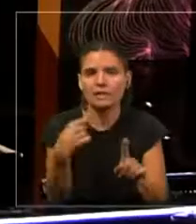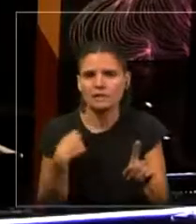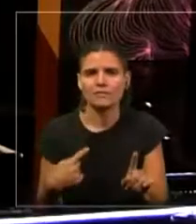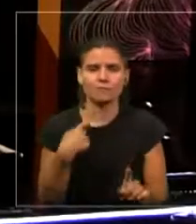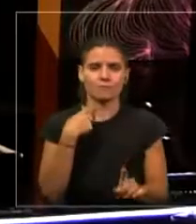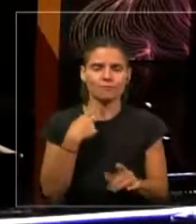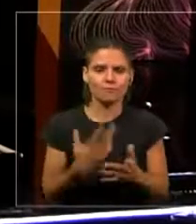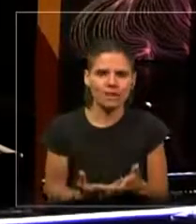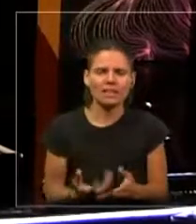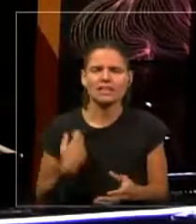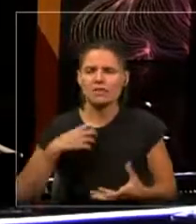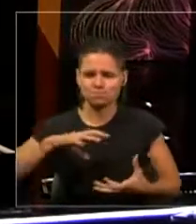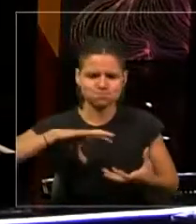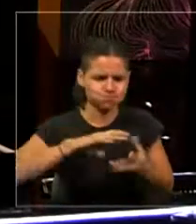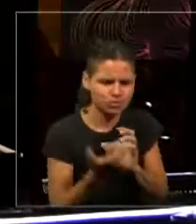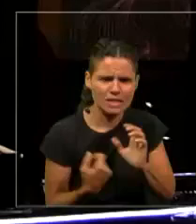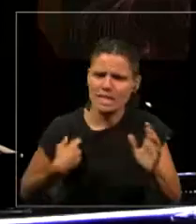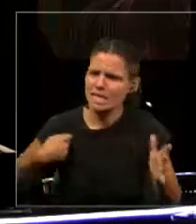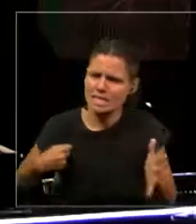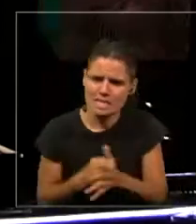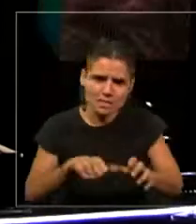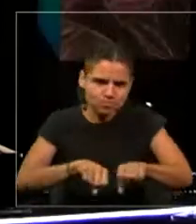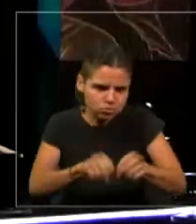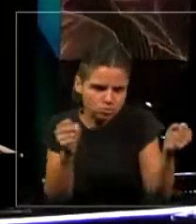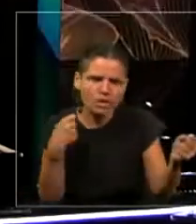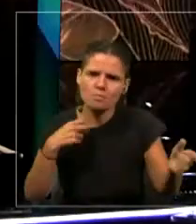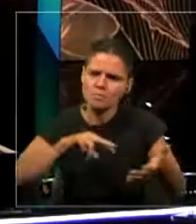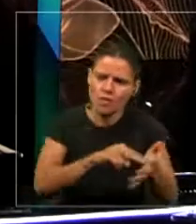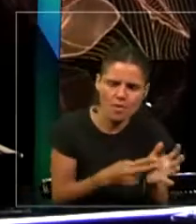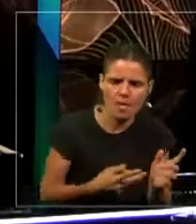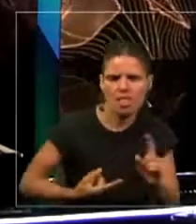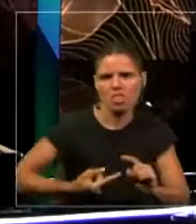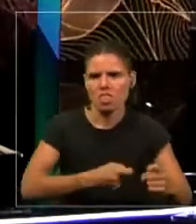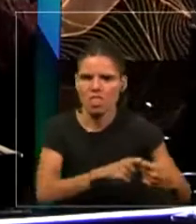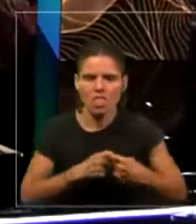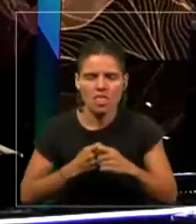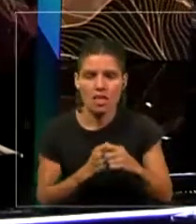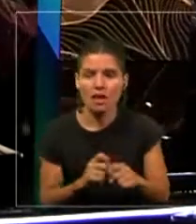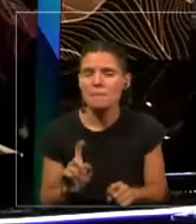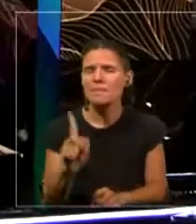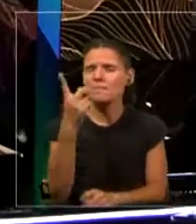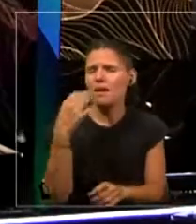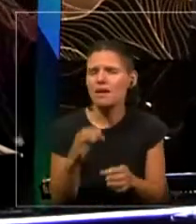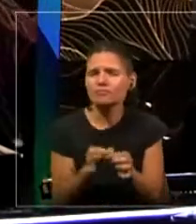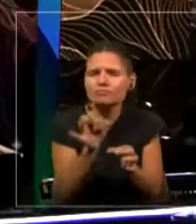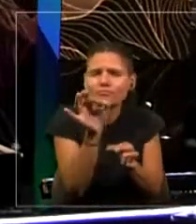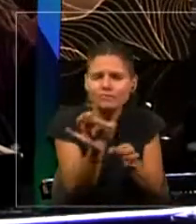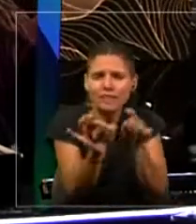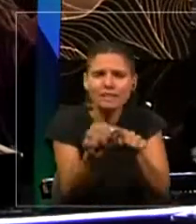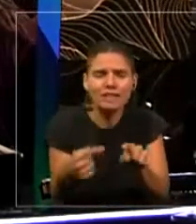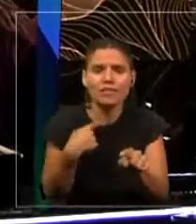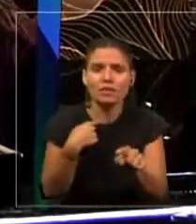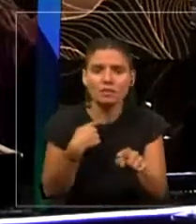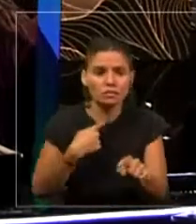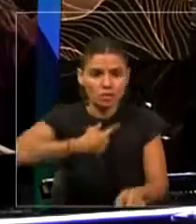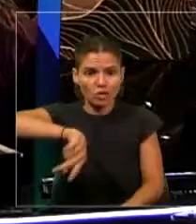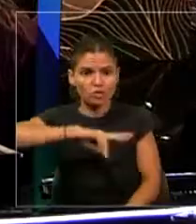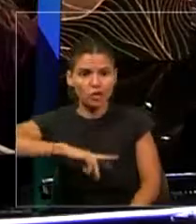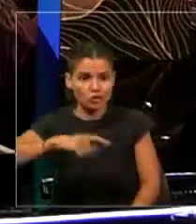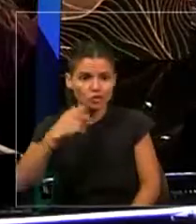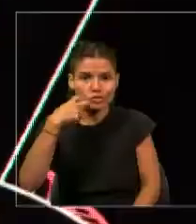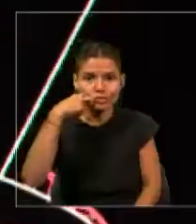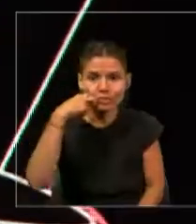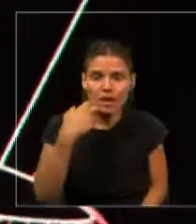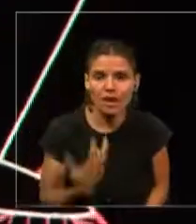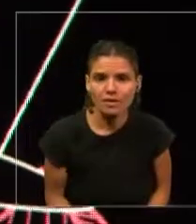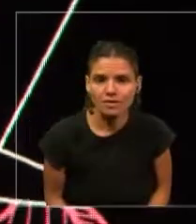catastróficas, accidentes, conflictos, el primer vector de esos defectos somos nosotros, usted, yo, los humanos.